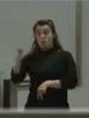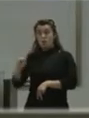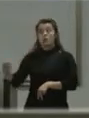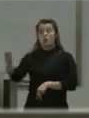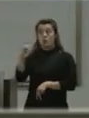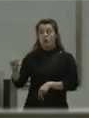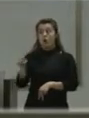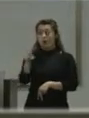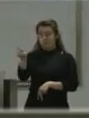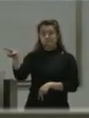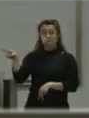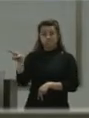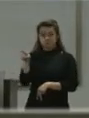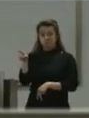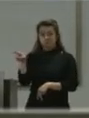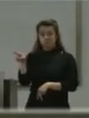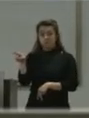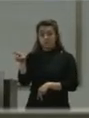en este momento son